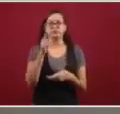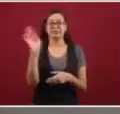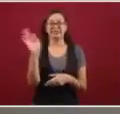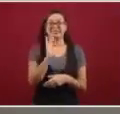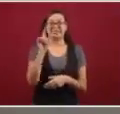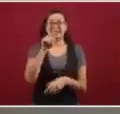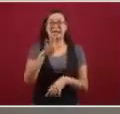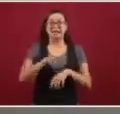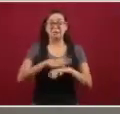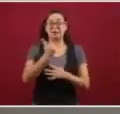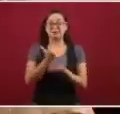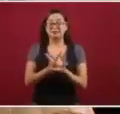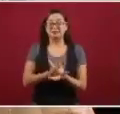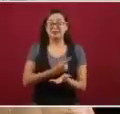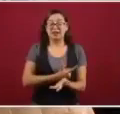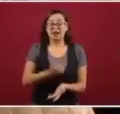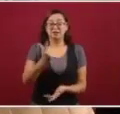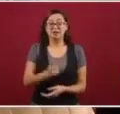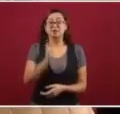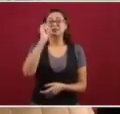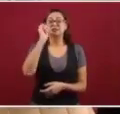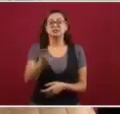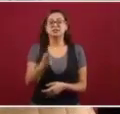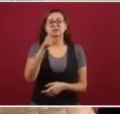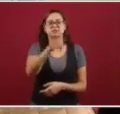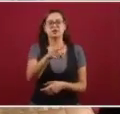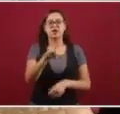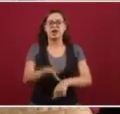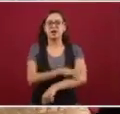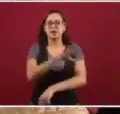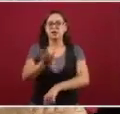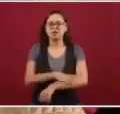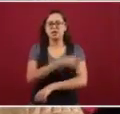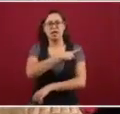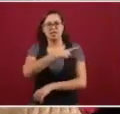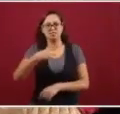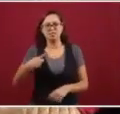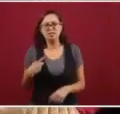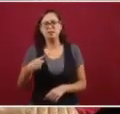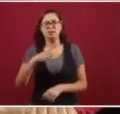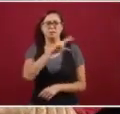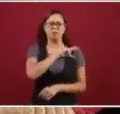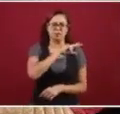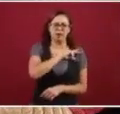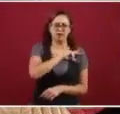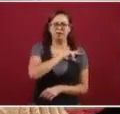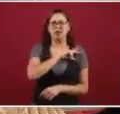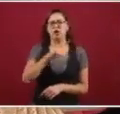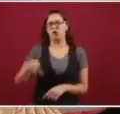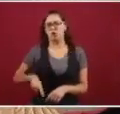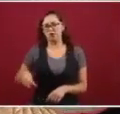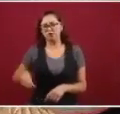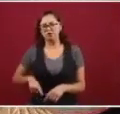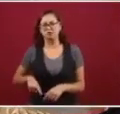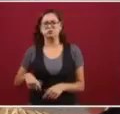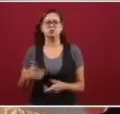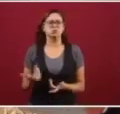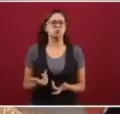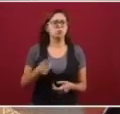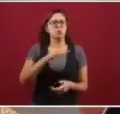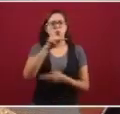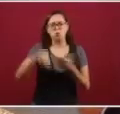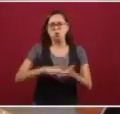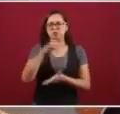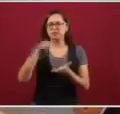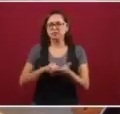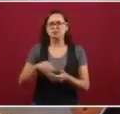una lista de condonaciones de deudas de energía eléctrica, tanto a empresas privadas como a gubernamentales, municipios, gobiernos